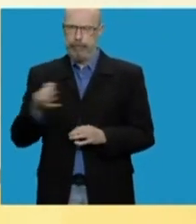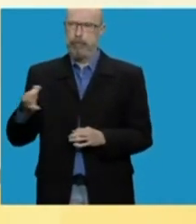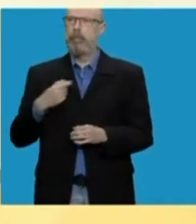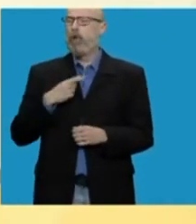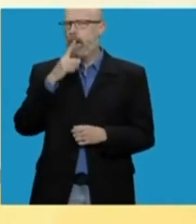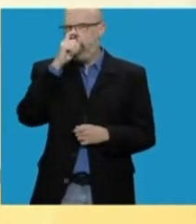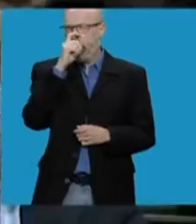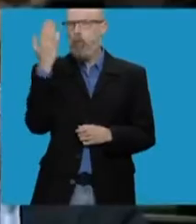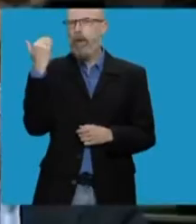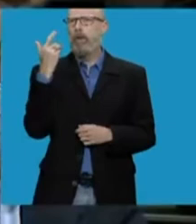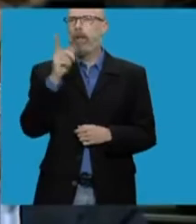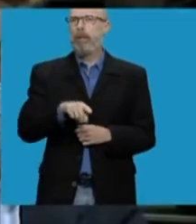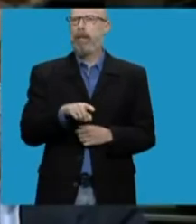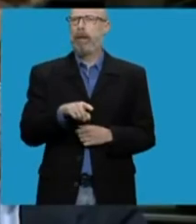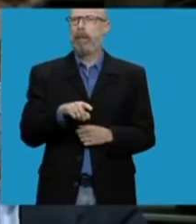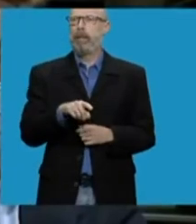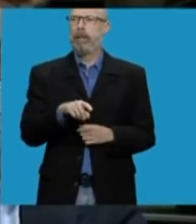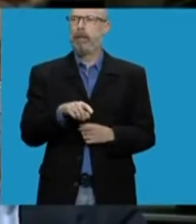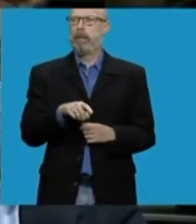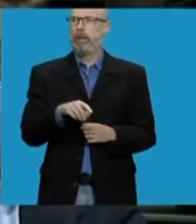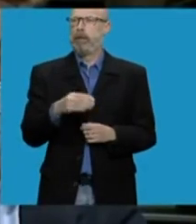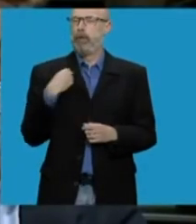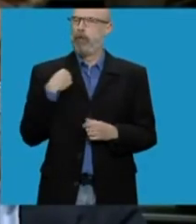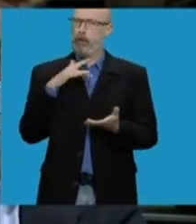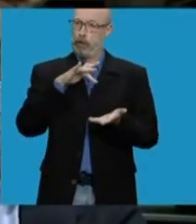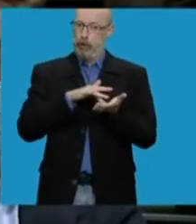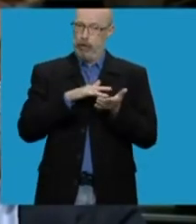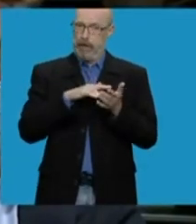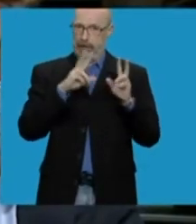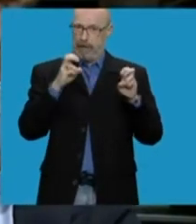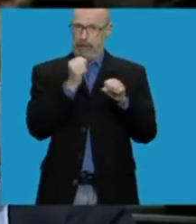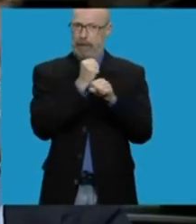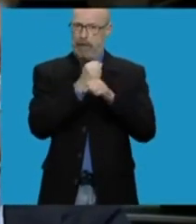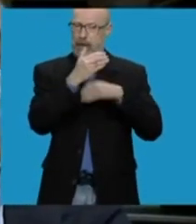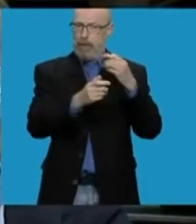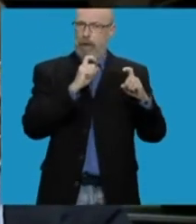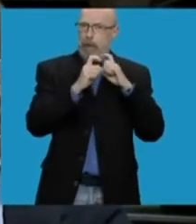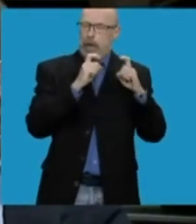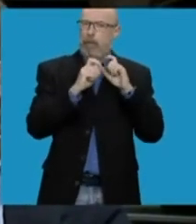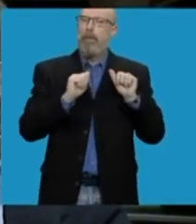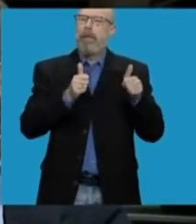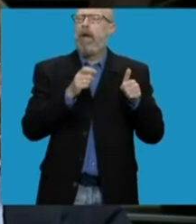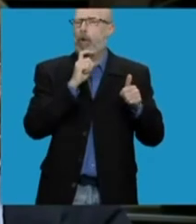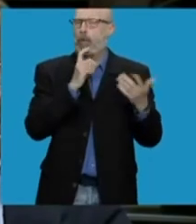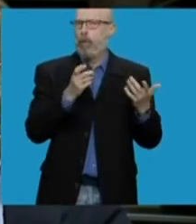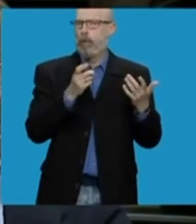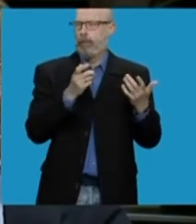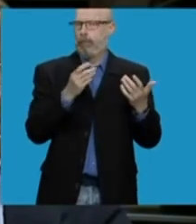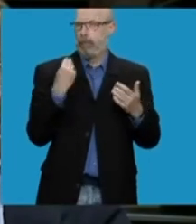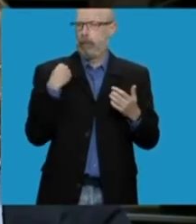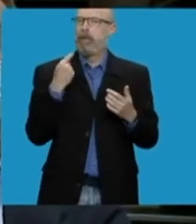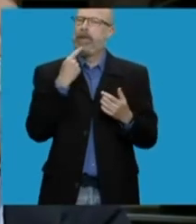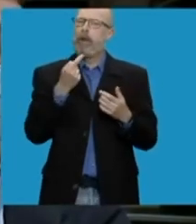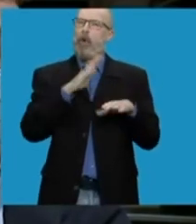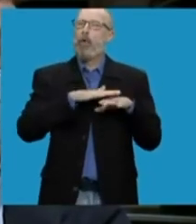me preguntó que cómo había llegado yo a estos menesteres del periodismo. Y le dije que la culpa la tenía